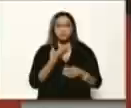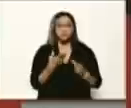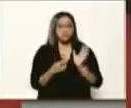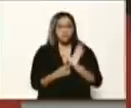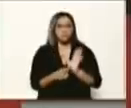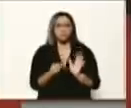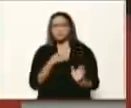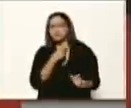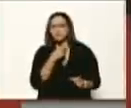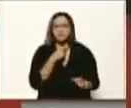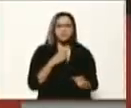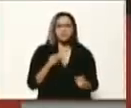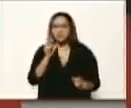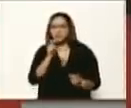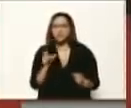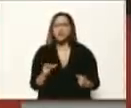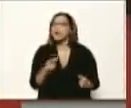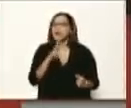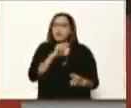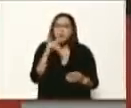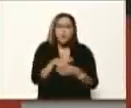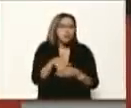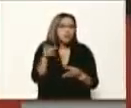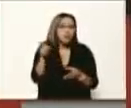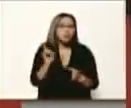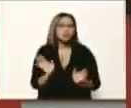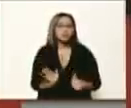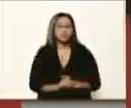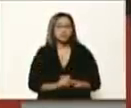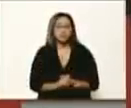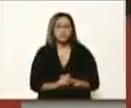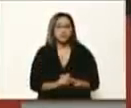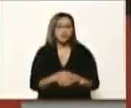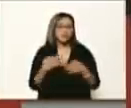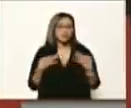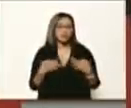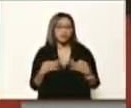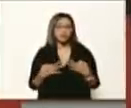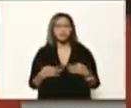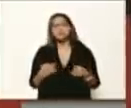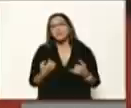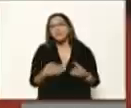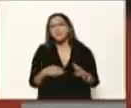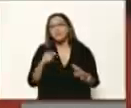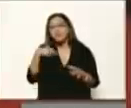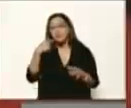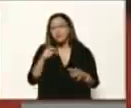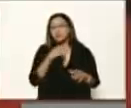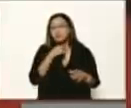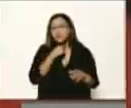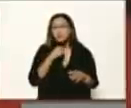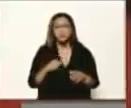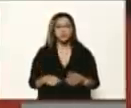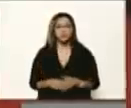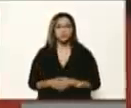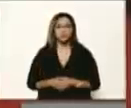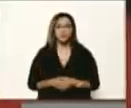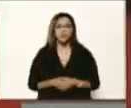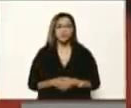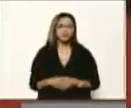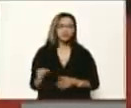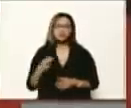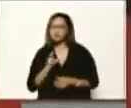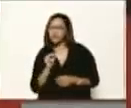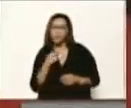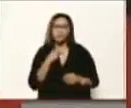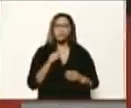que a mí no me gusta esta persona que quedó, no vote por él. Eso es sencillo, pero a lo mejor a otra persona sí le gusta. No, que el mío